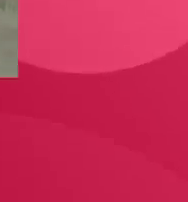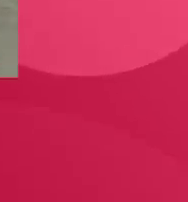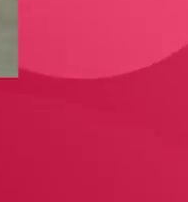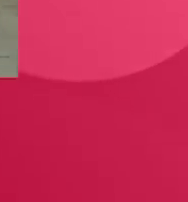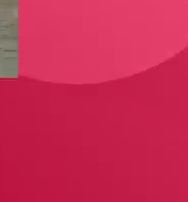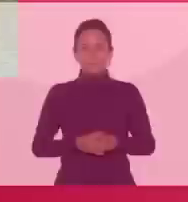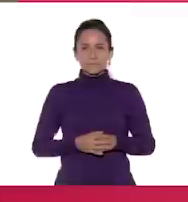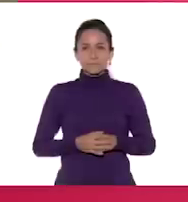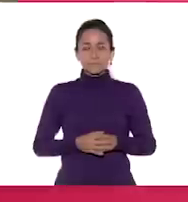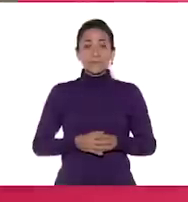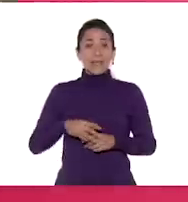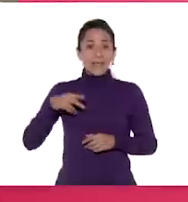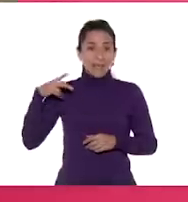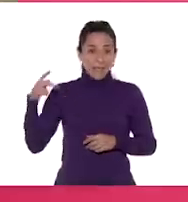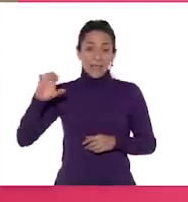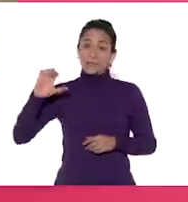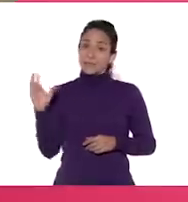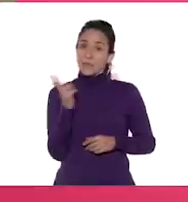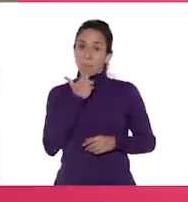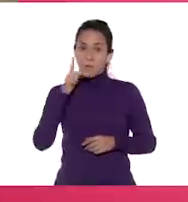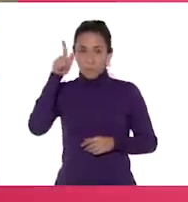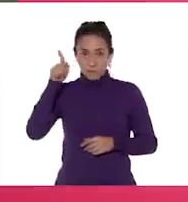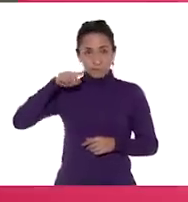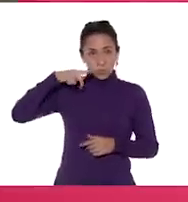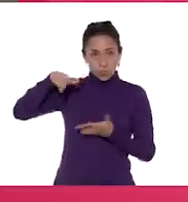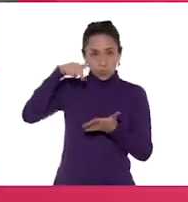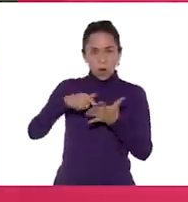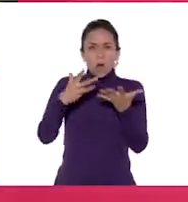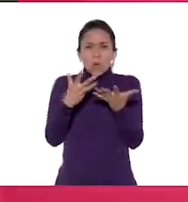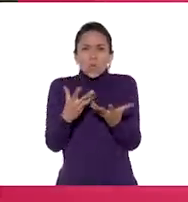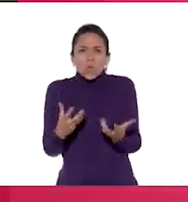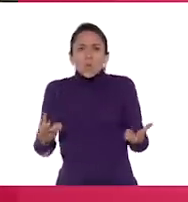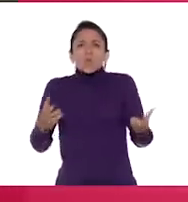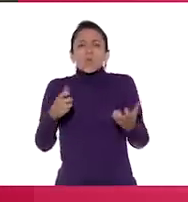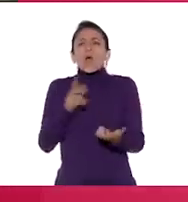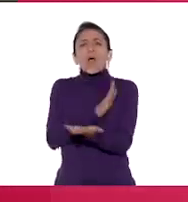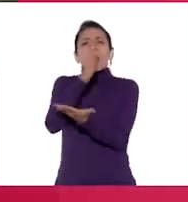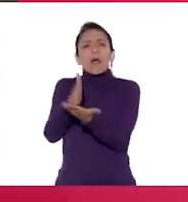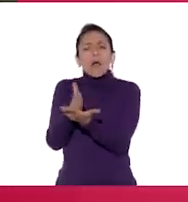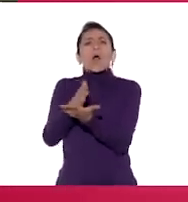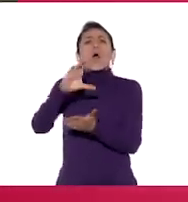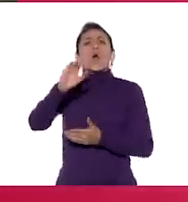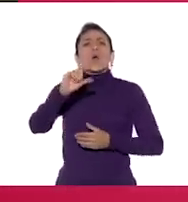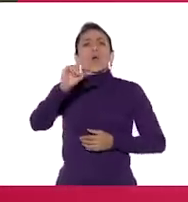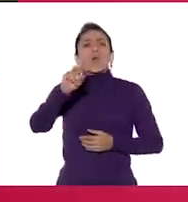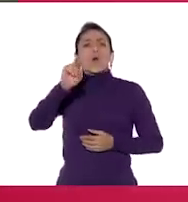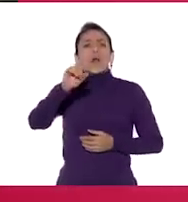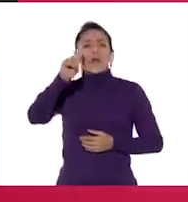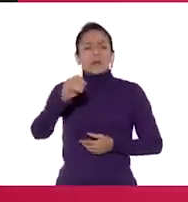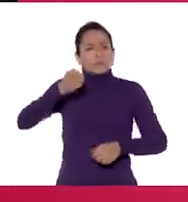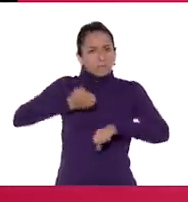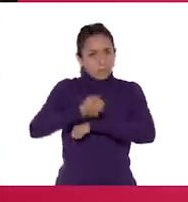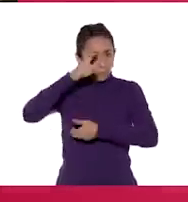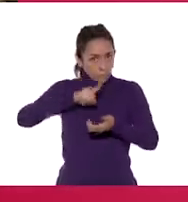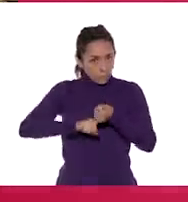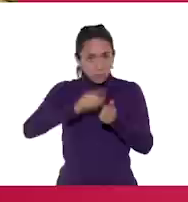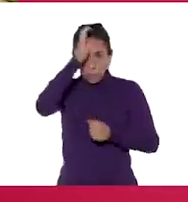En el desierto chihuahuense hay un camino que conduce a Rincón Colorado, en el estado de Coahuila.